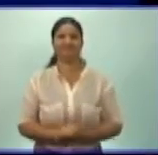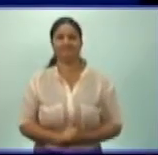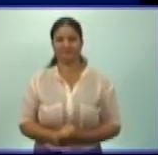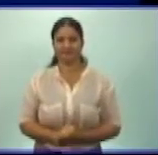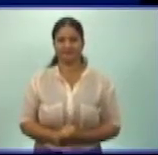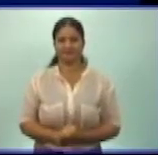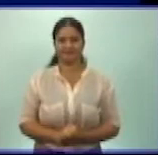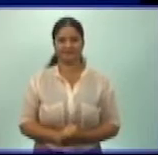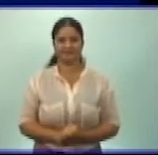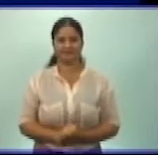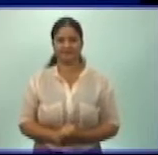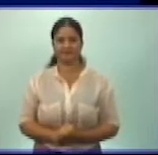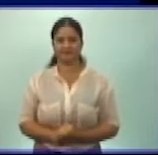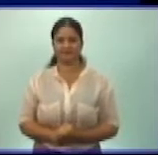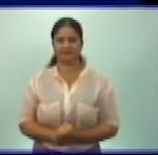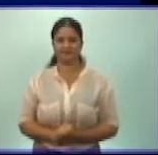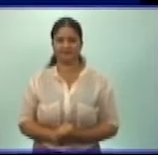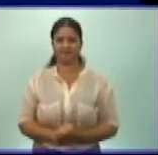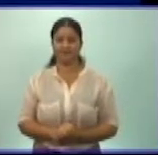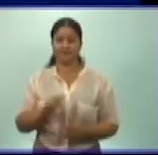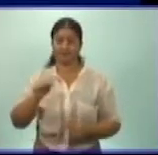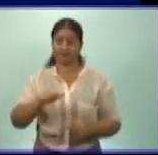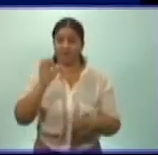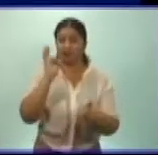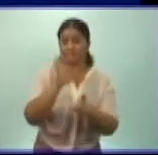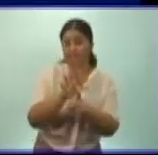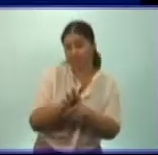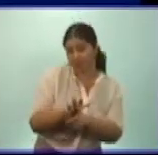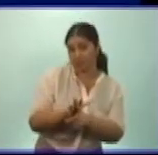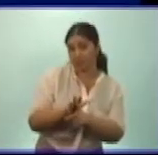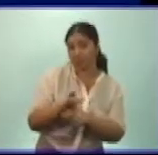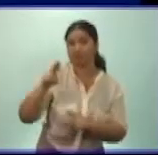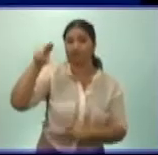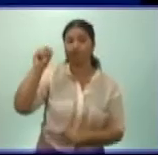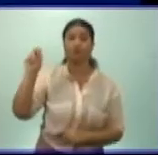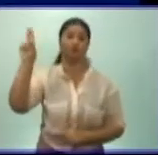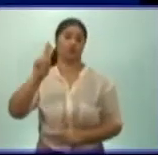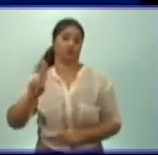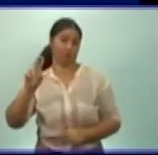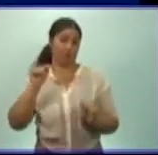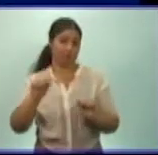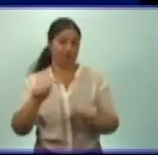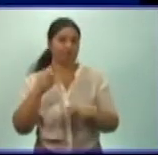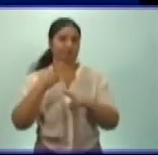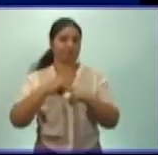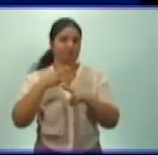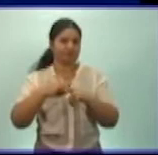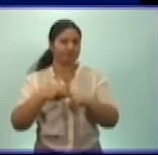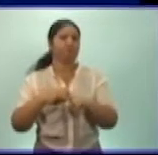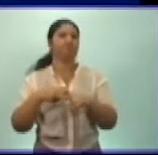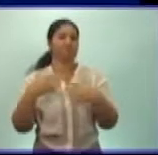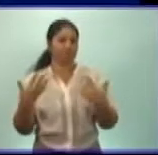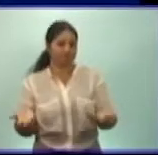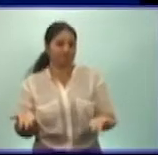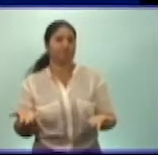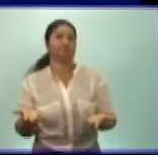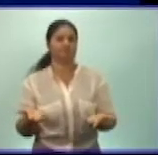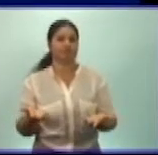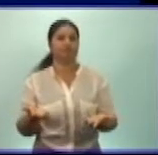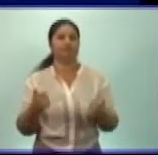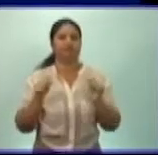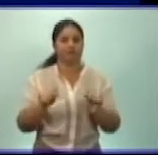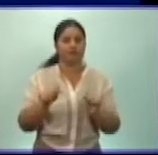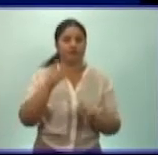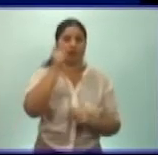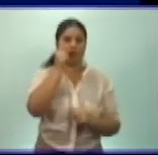Comenzamos el estudio de la unidad número 8, titulada El clasicismo francés, Molière,